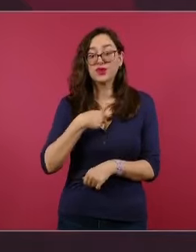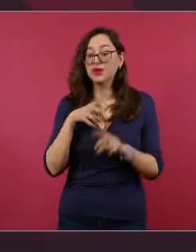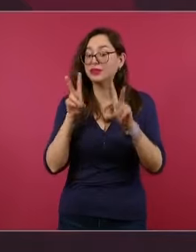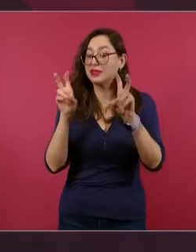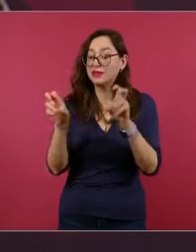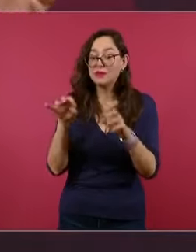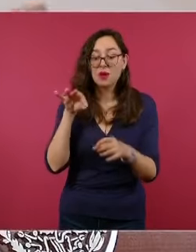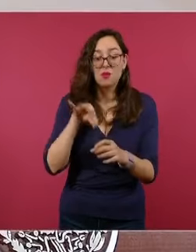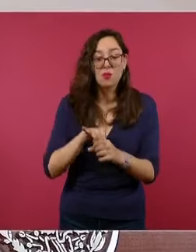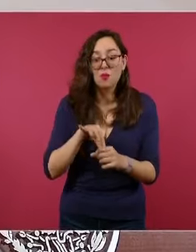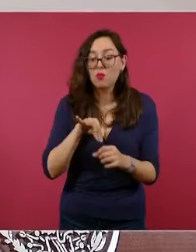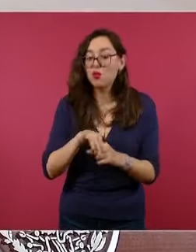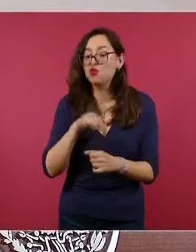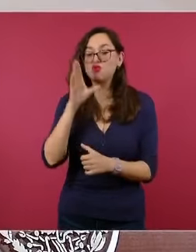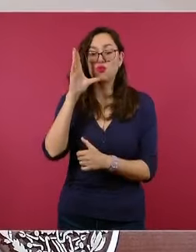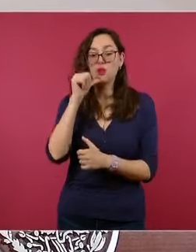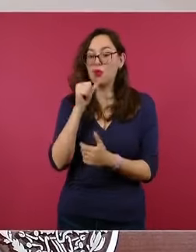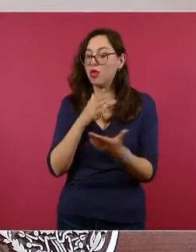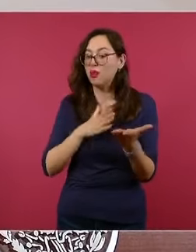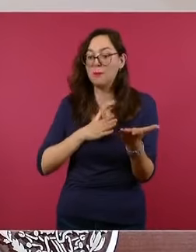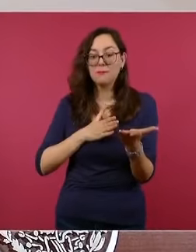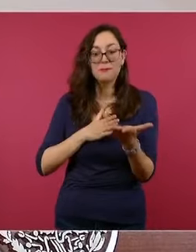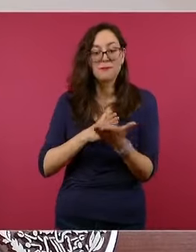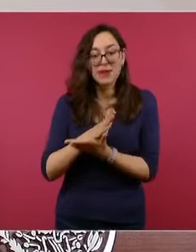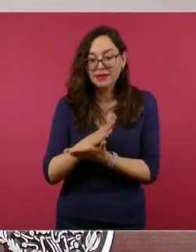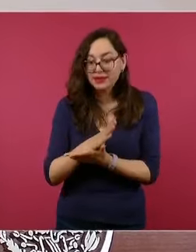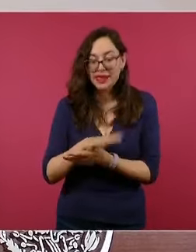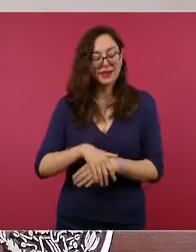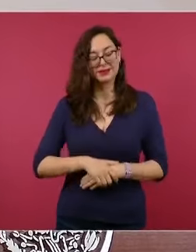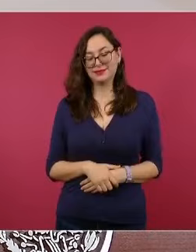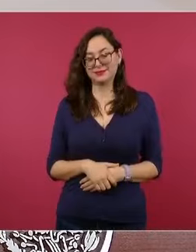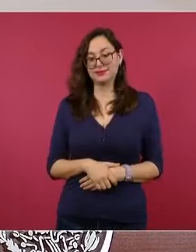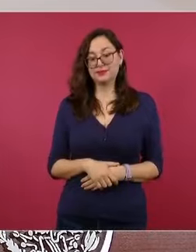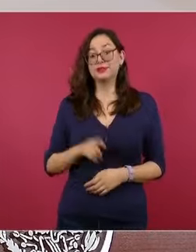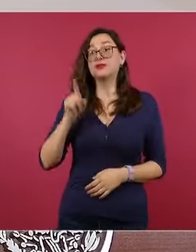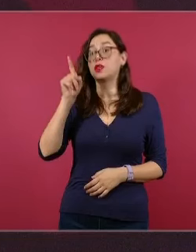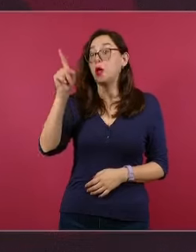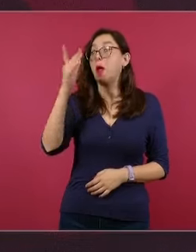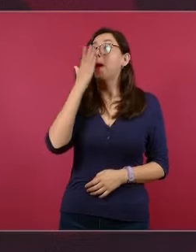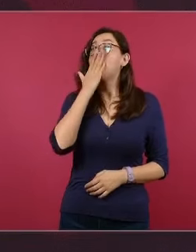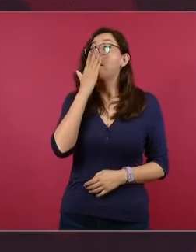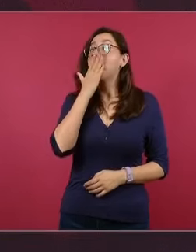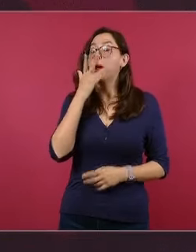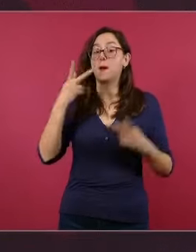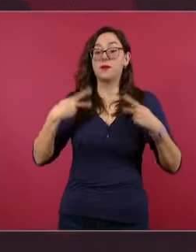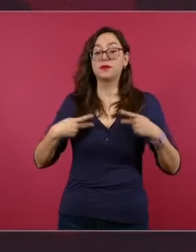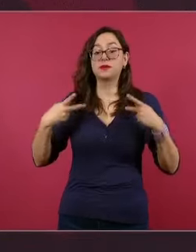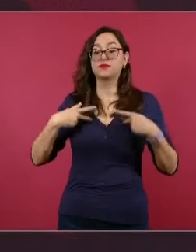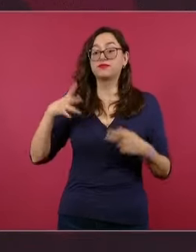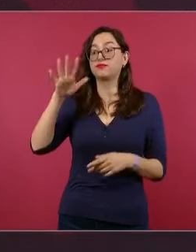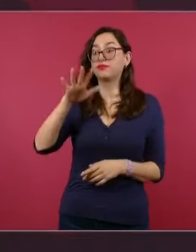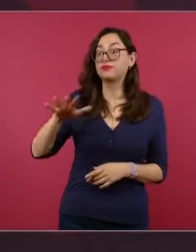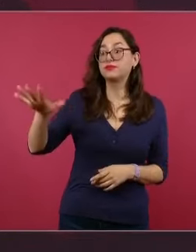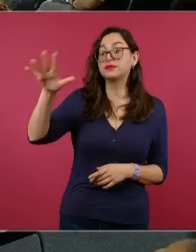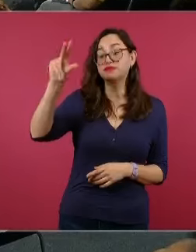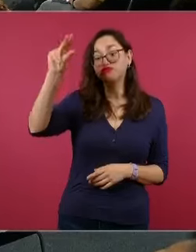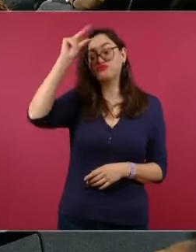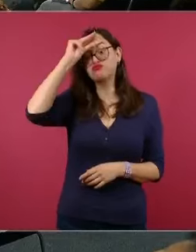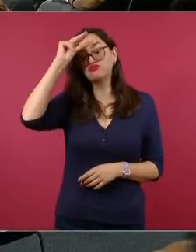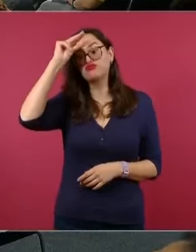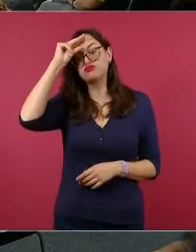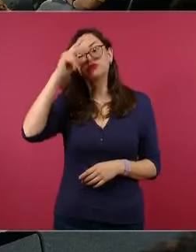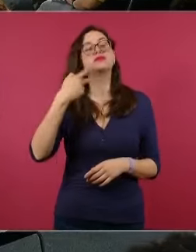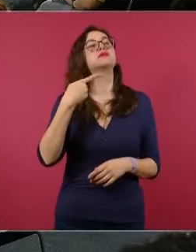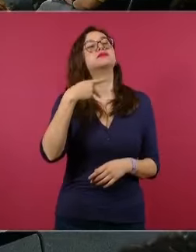ya ya los ciudadanos de Sonora que los considero muy inteligentes pero manio no es gobierno ahorita presidente